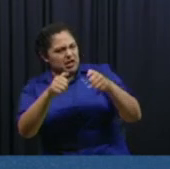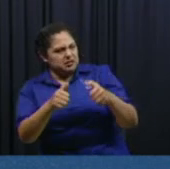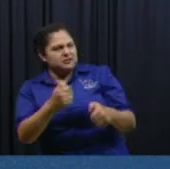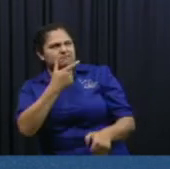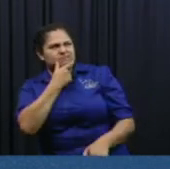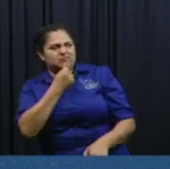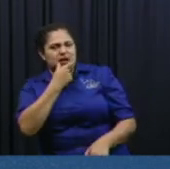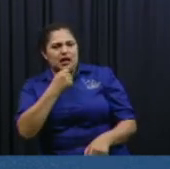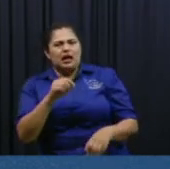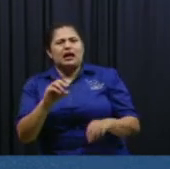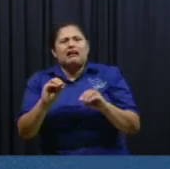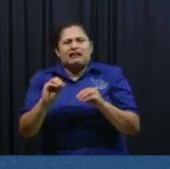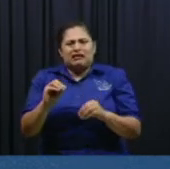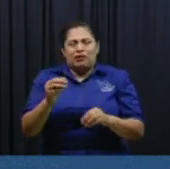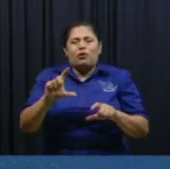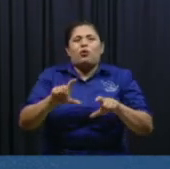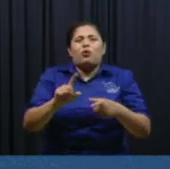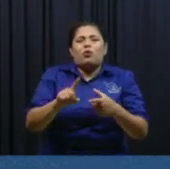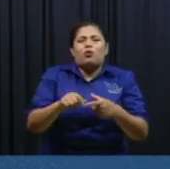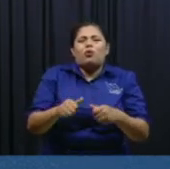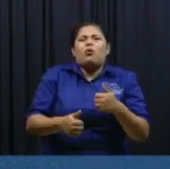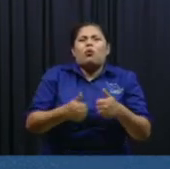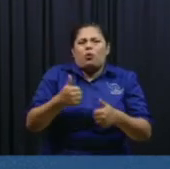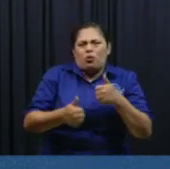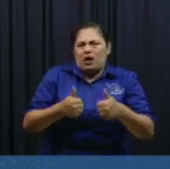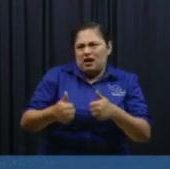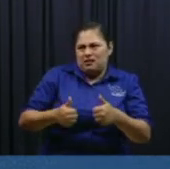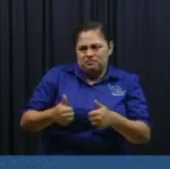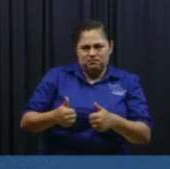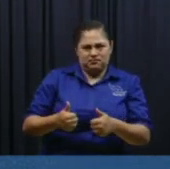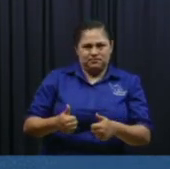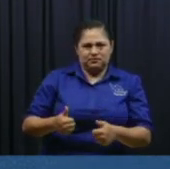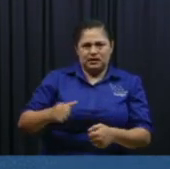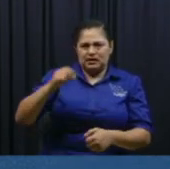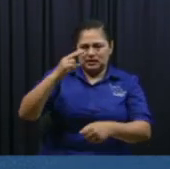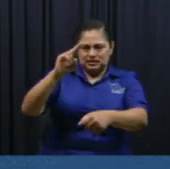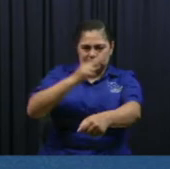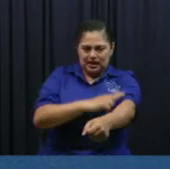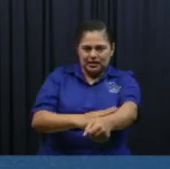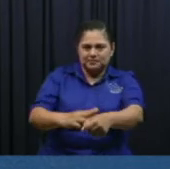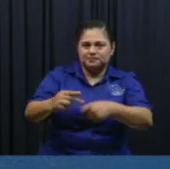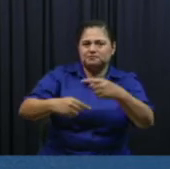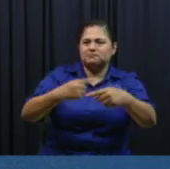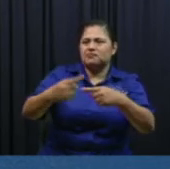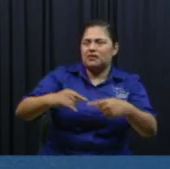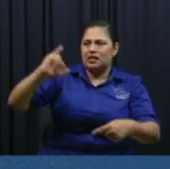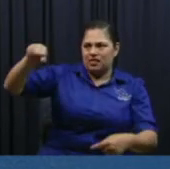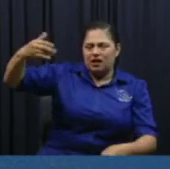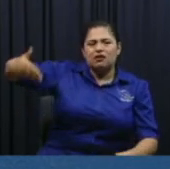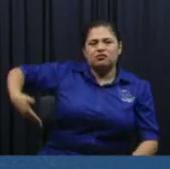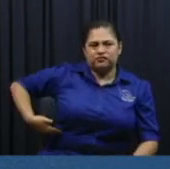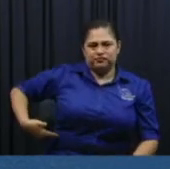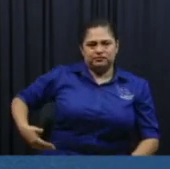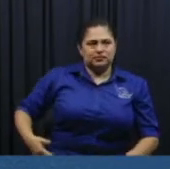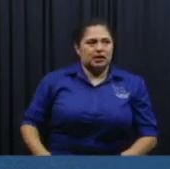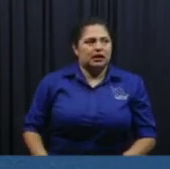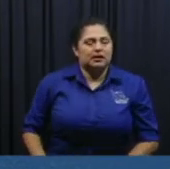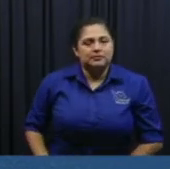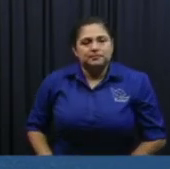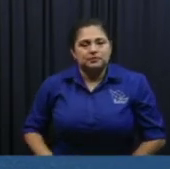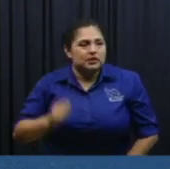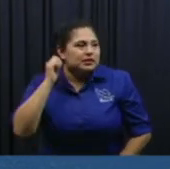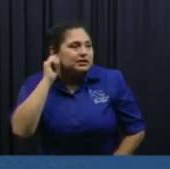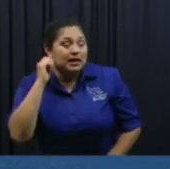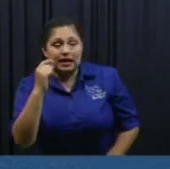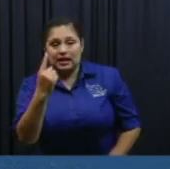nos conduce a Génesis 27 27 y 28 pero para ir acortando espacio me voy a dedicar solo al